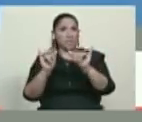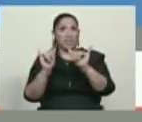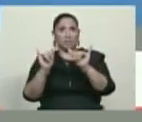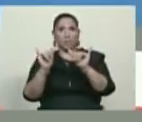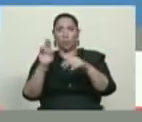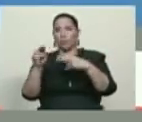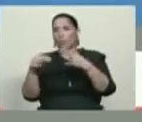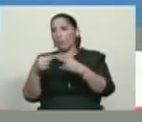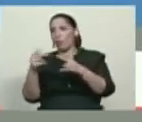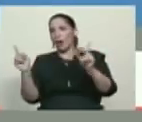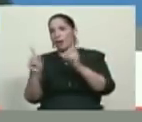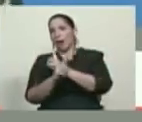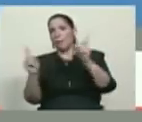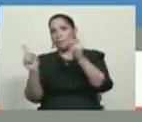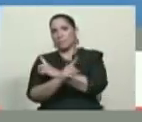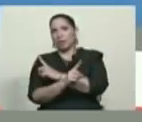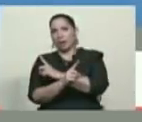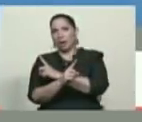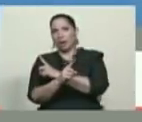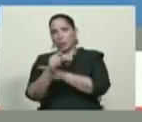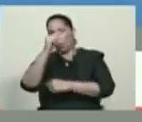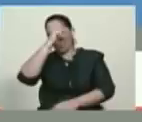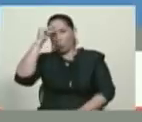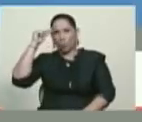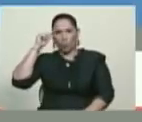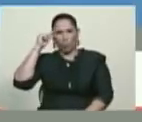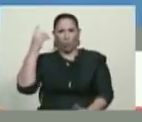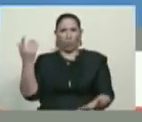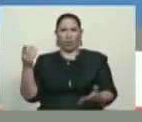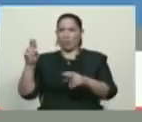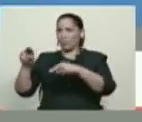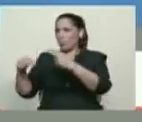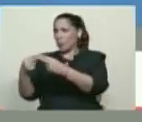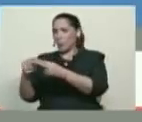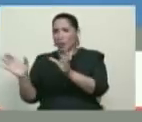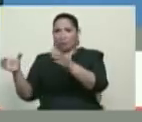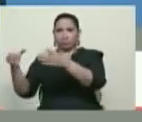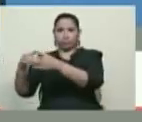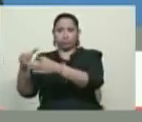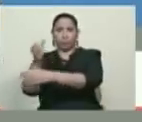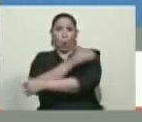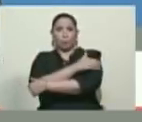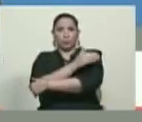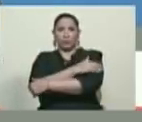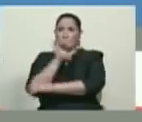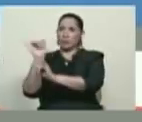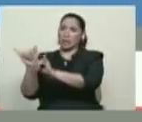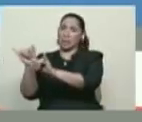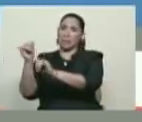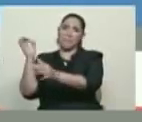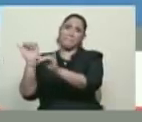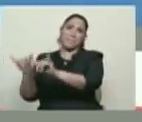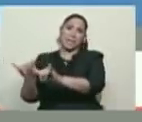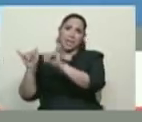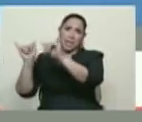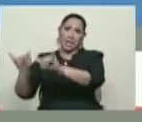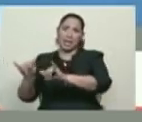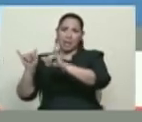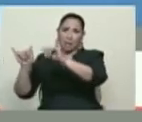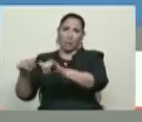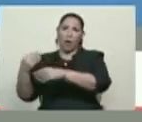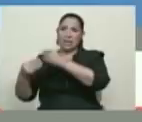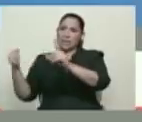las generaciones, Julio Borges, el otro, los mismos que están agrediendo y tratando de